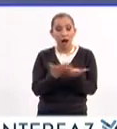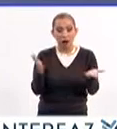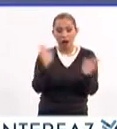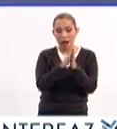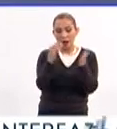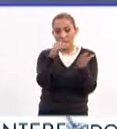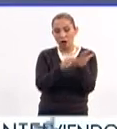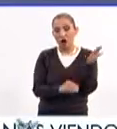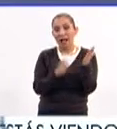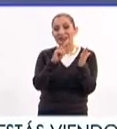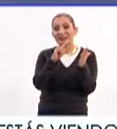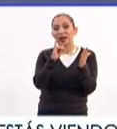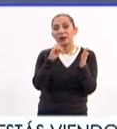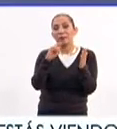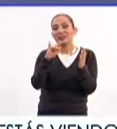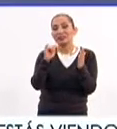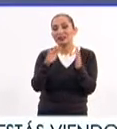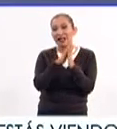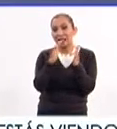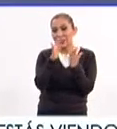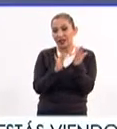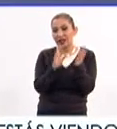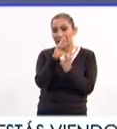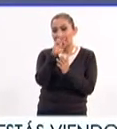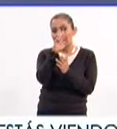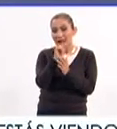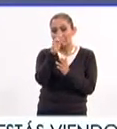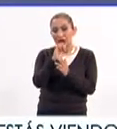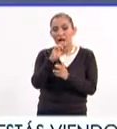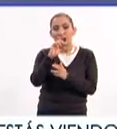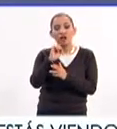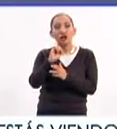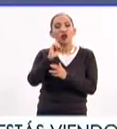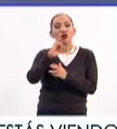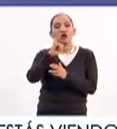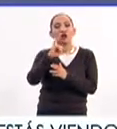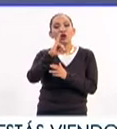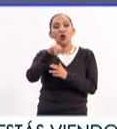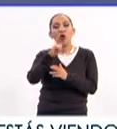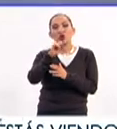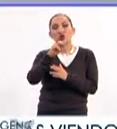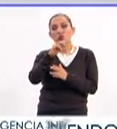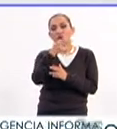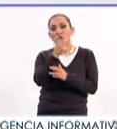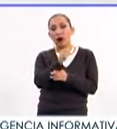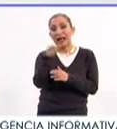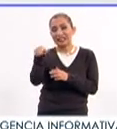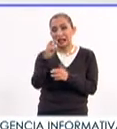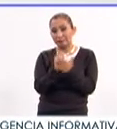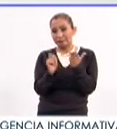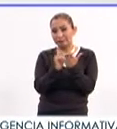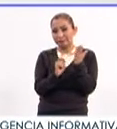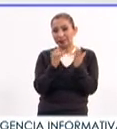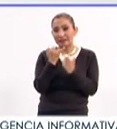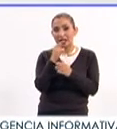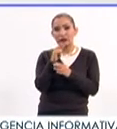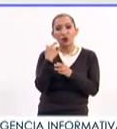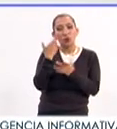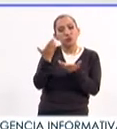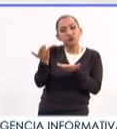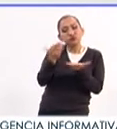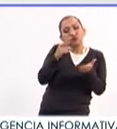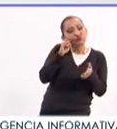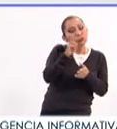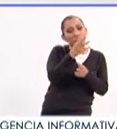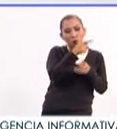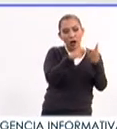El Estado Mestizo, Literatura y Raza en México, de Joshua Lund. Y es un estudio, es un ensayo, en donde se acerca a